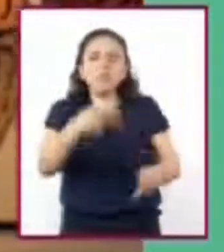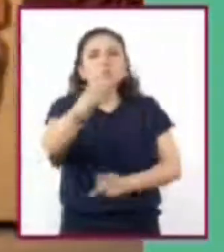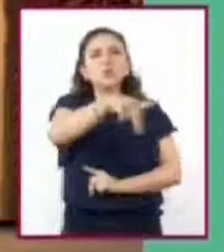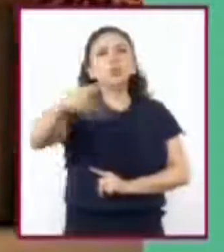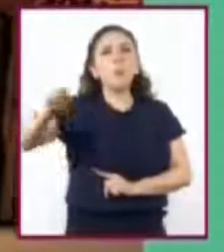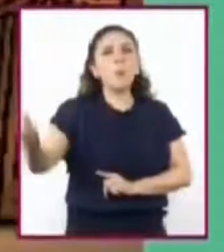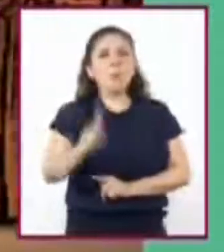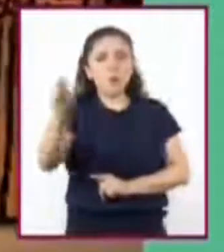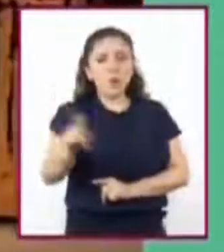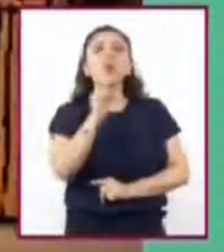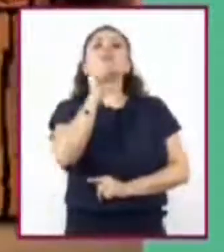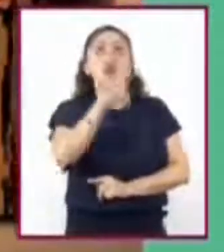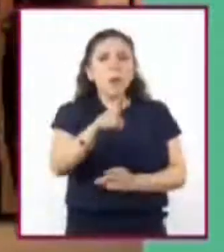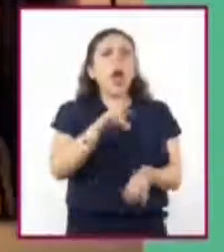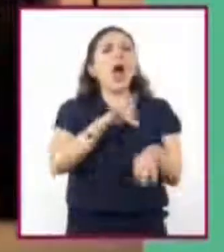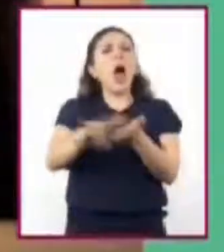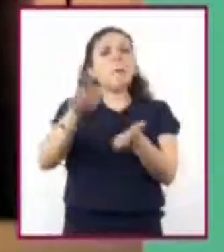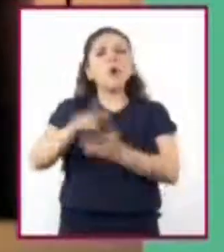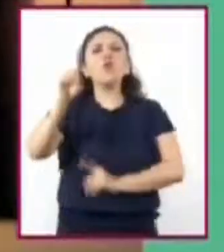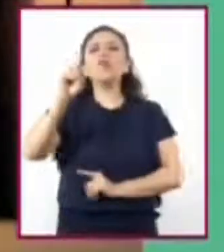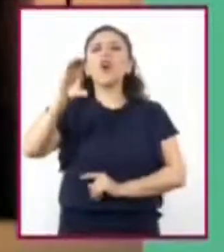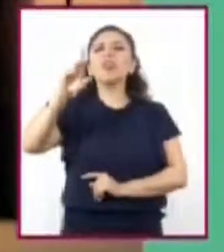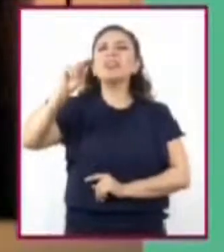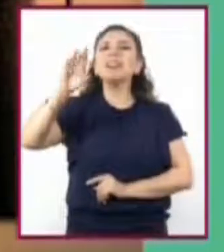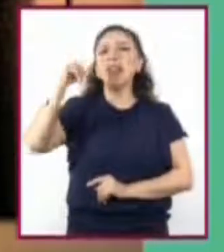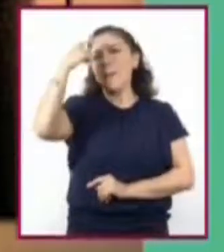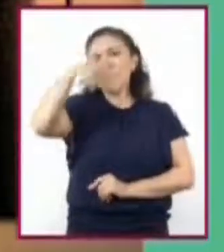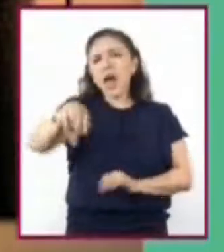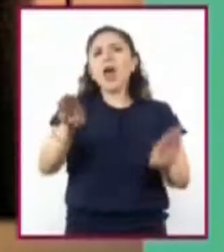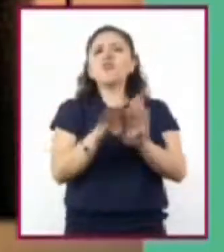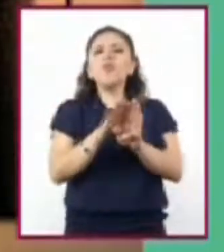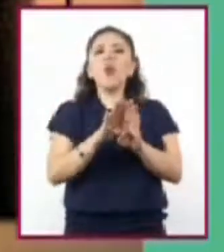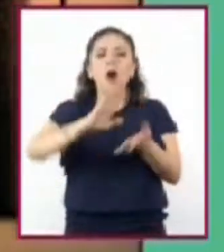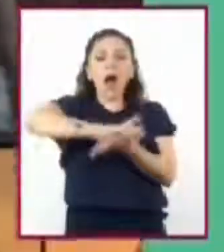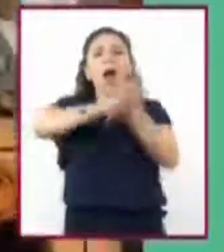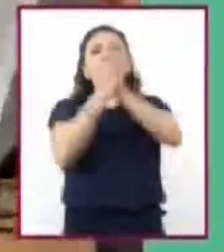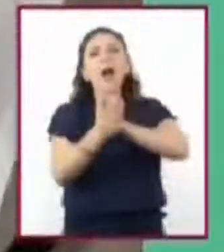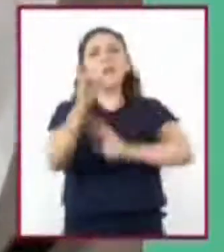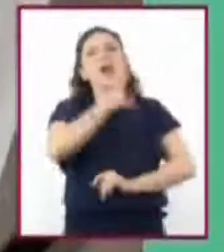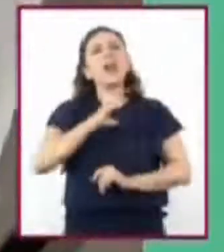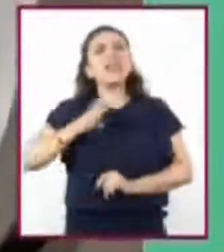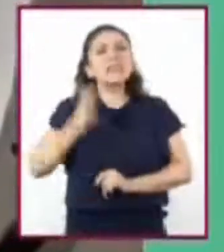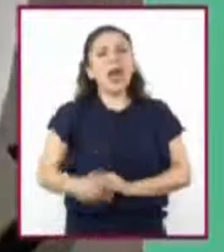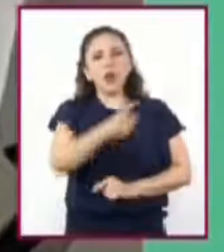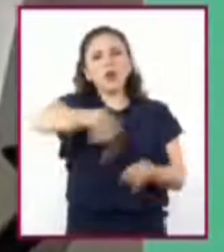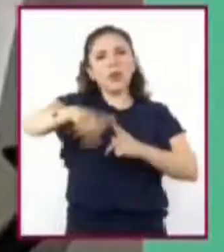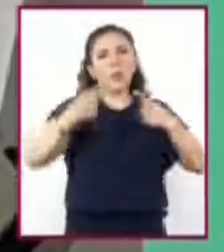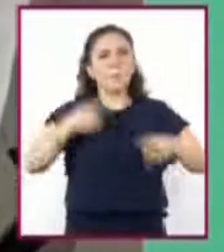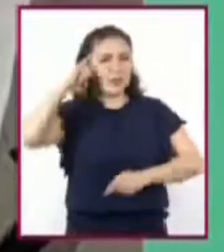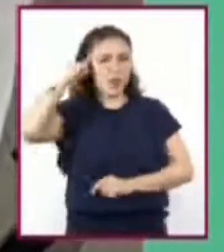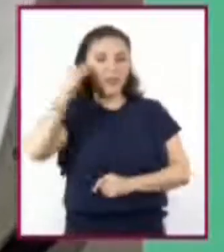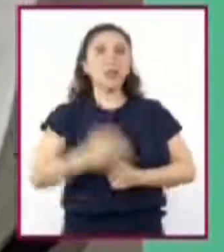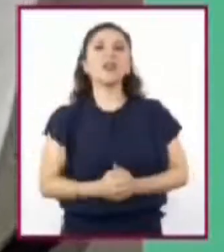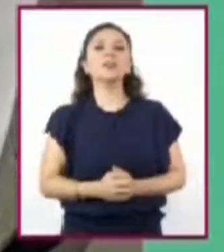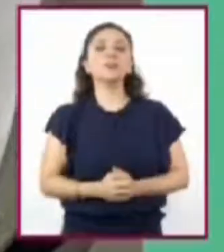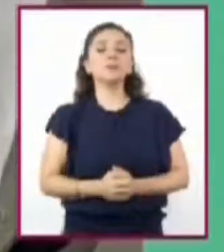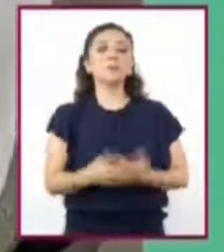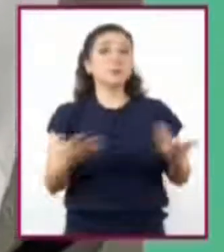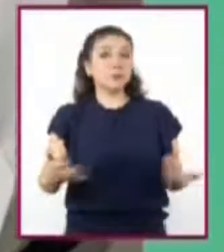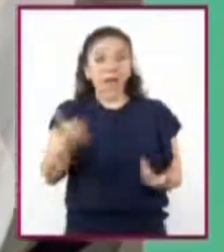Igualmente, apoyaban a los doctrineros, facilitando su labor en el proceso de evangelización. Tanto la